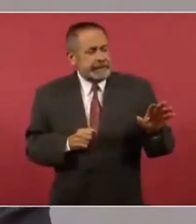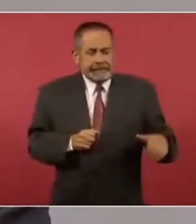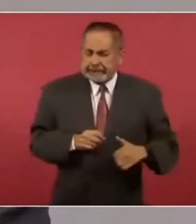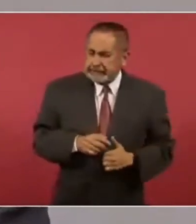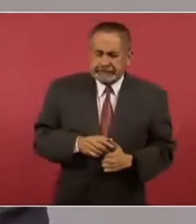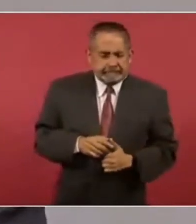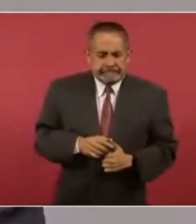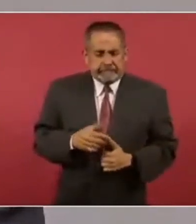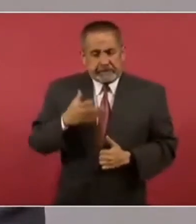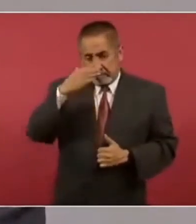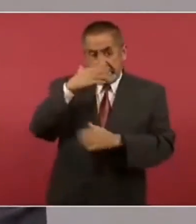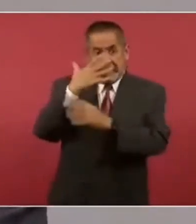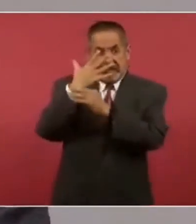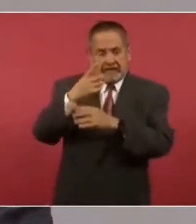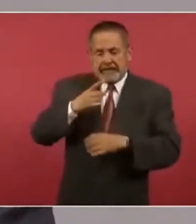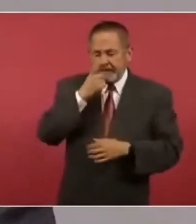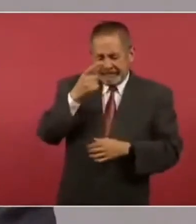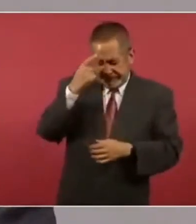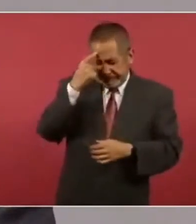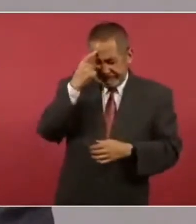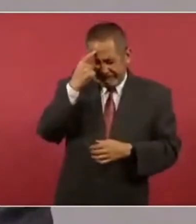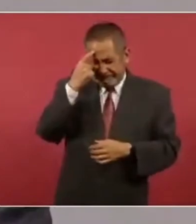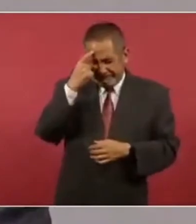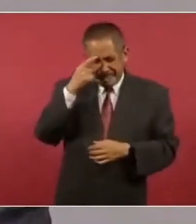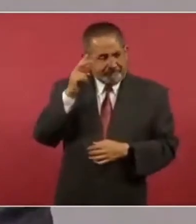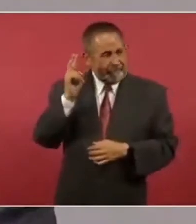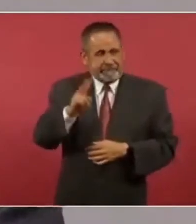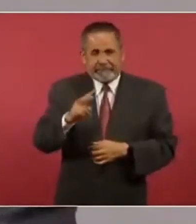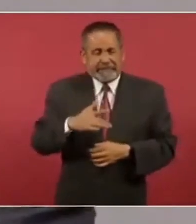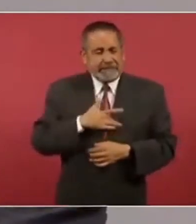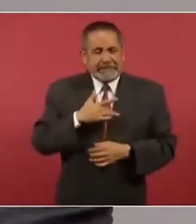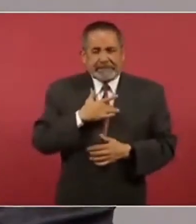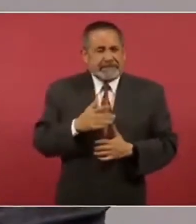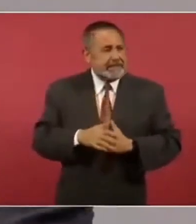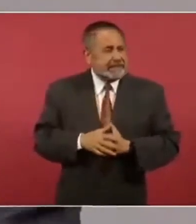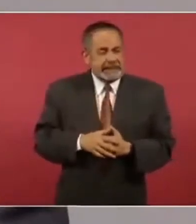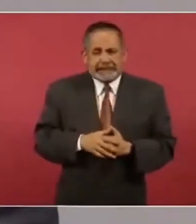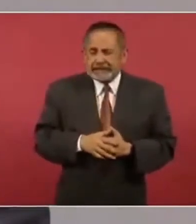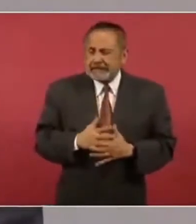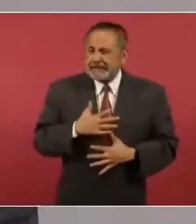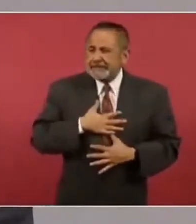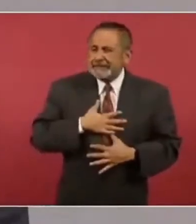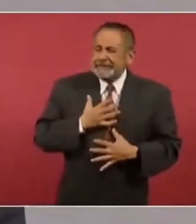más, se lamentaba en la tragedia